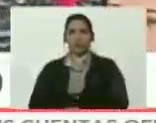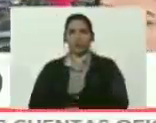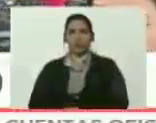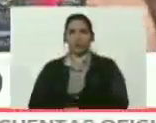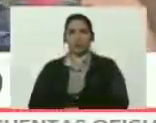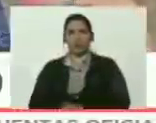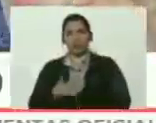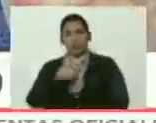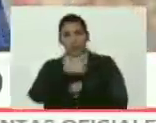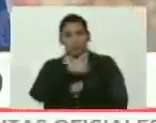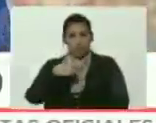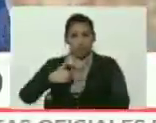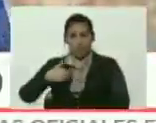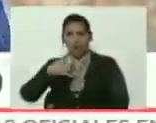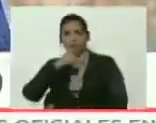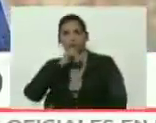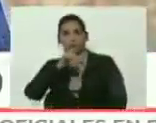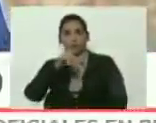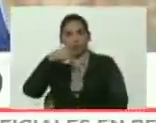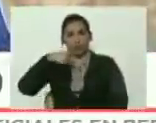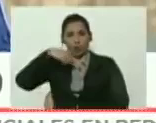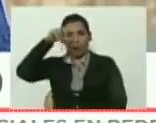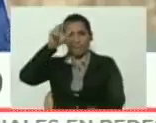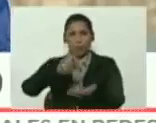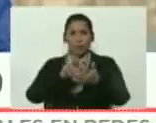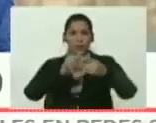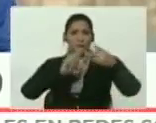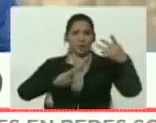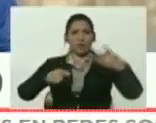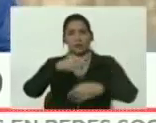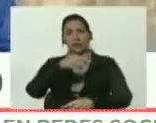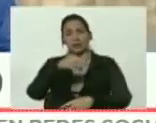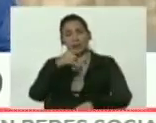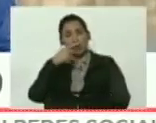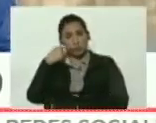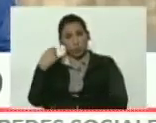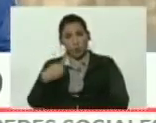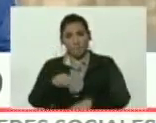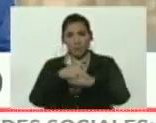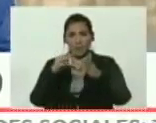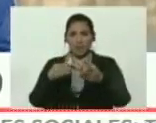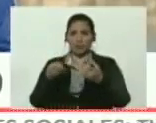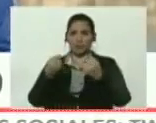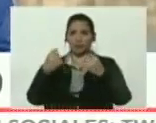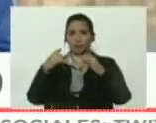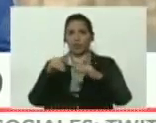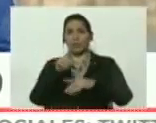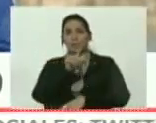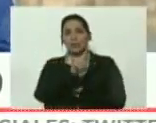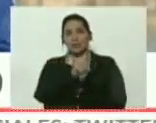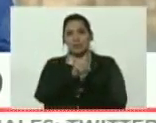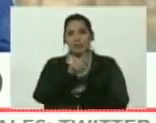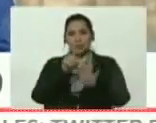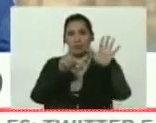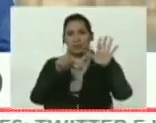Y yo quiero anunciar que he aprobado los recursos, señor ministro, por la cantidad de